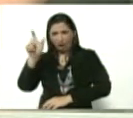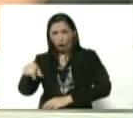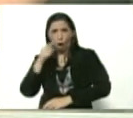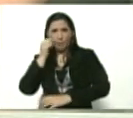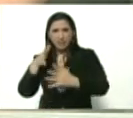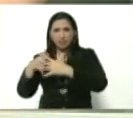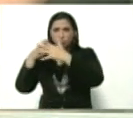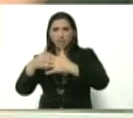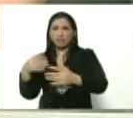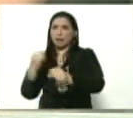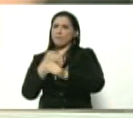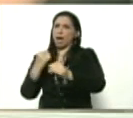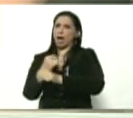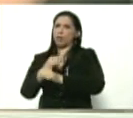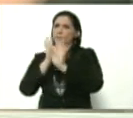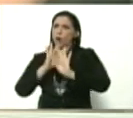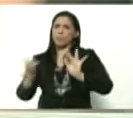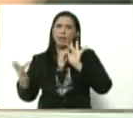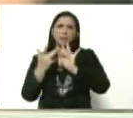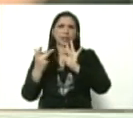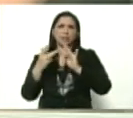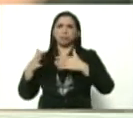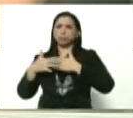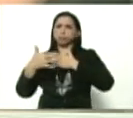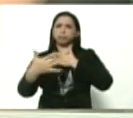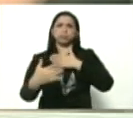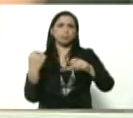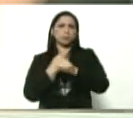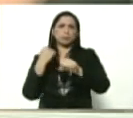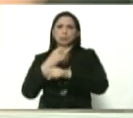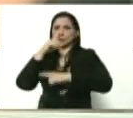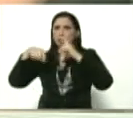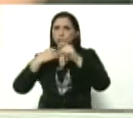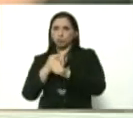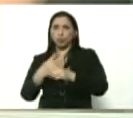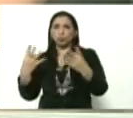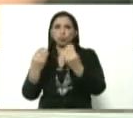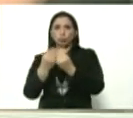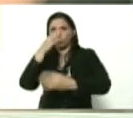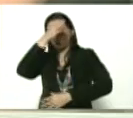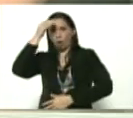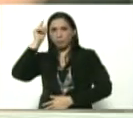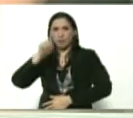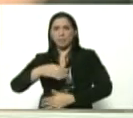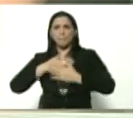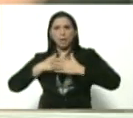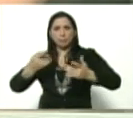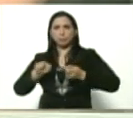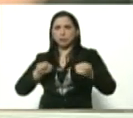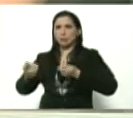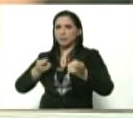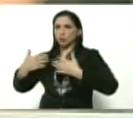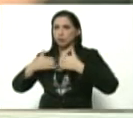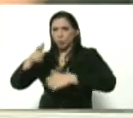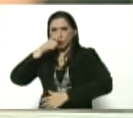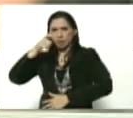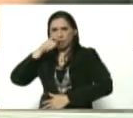ha trabajado de manera directa durante varios años con Donald Trump. Ha prestado servicios de